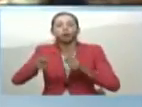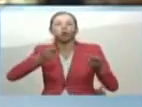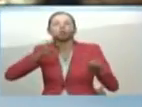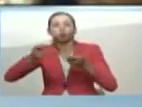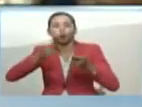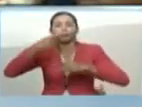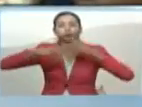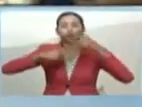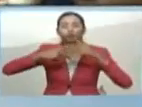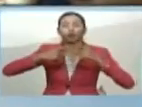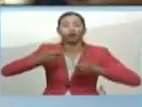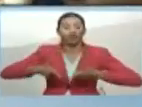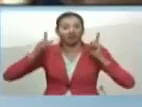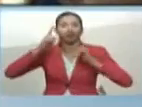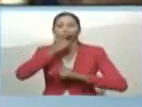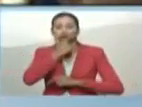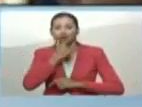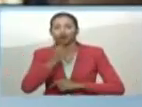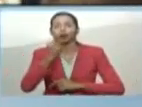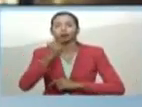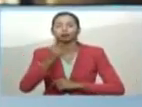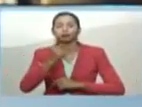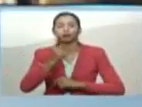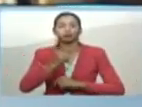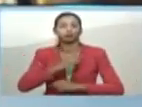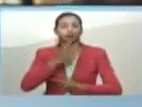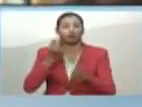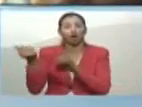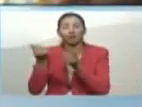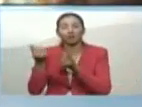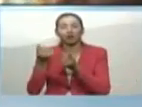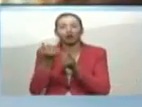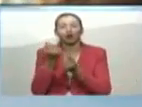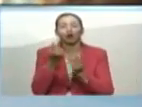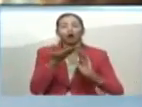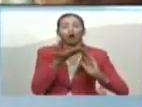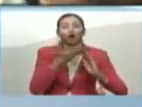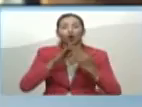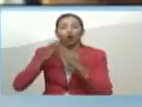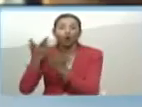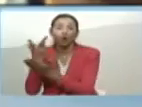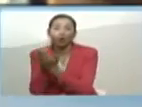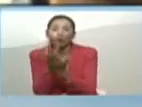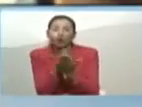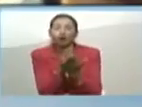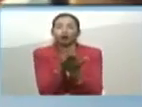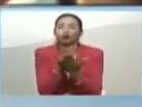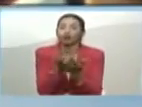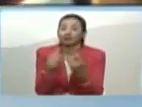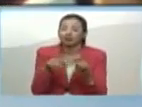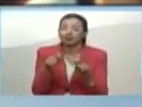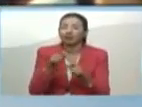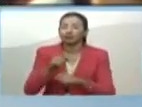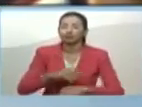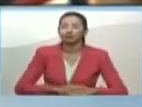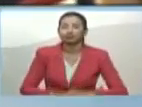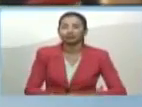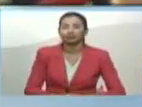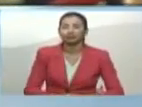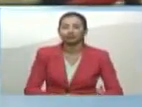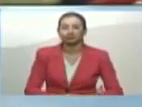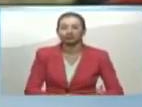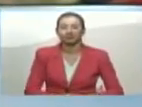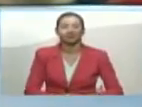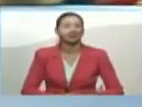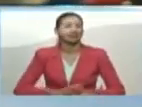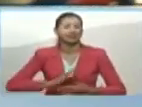permita fortalecer el sistema económico comunal. ¿Para qué? Con esto vamos a nosotros a derrocar el